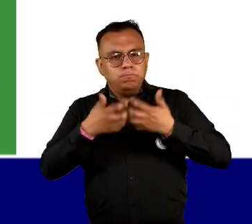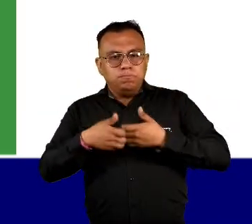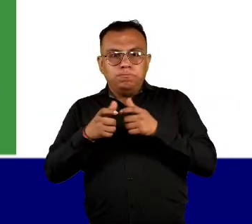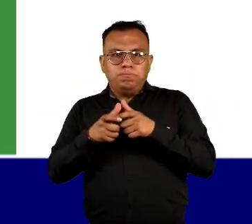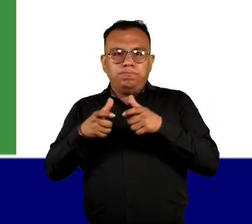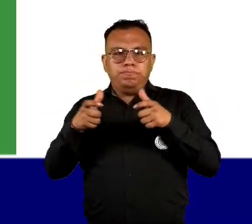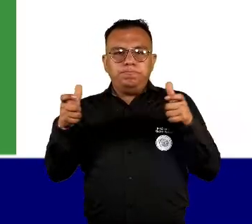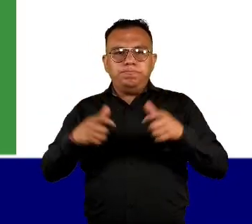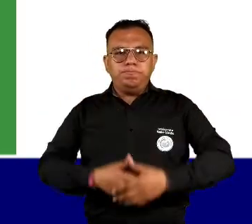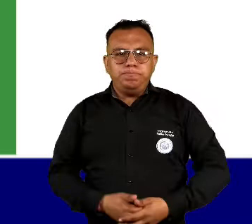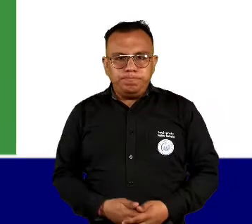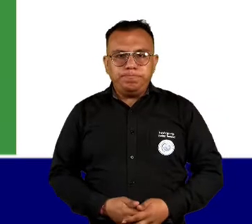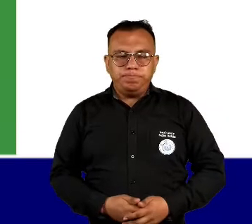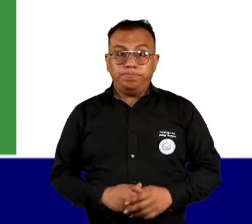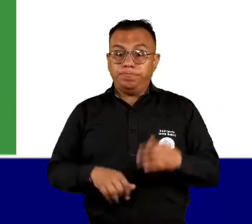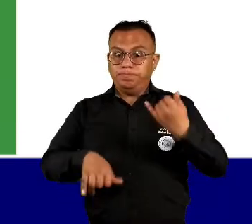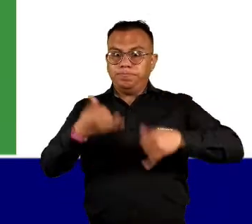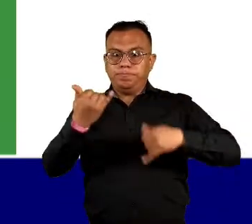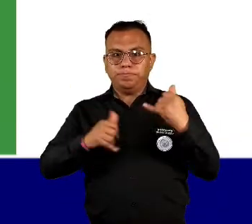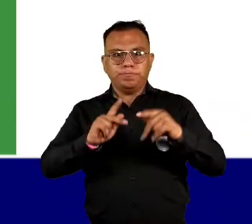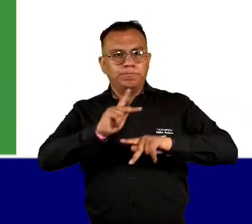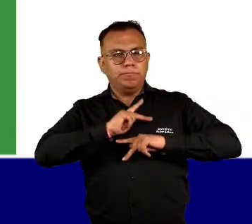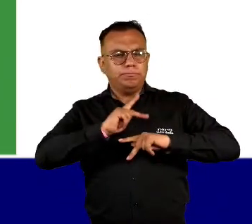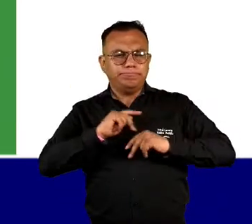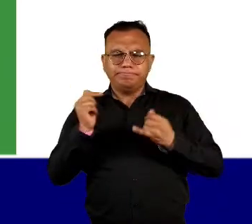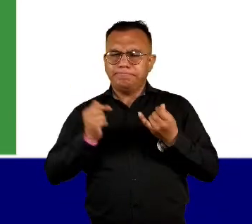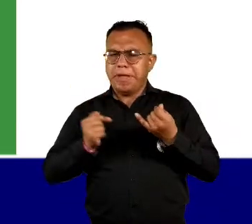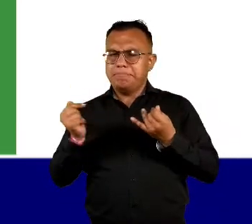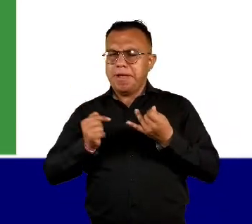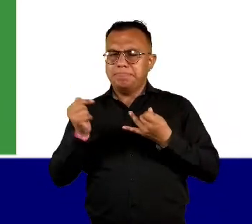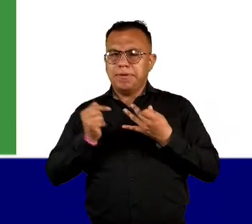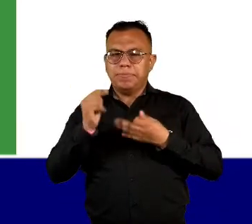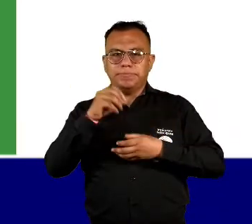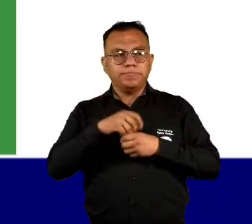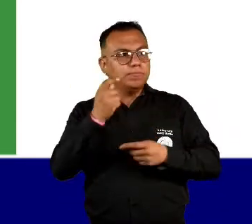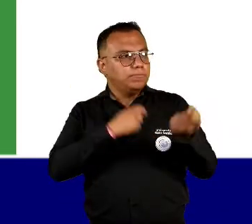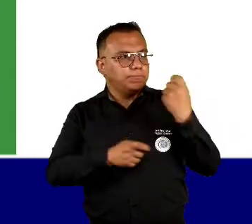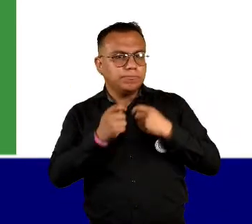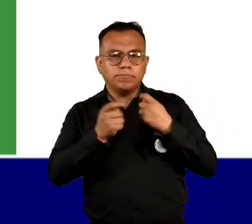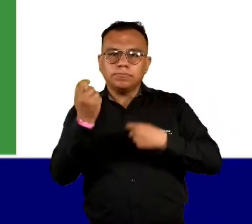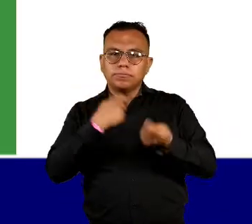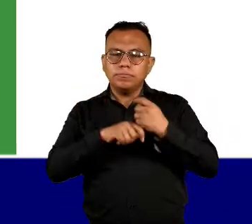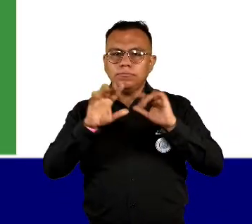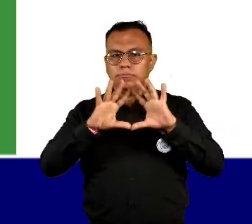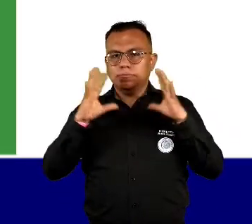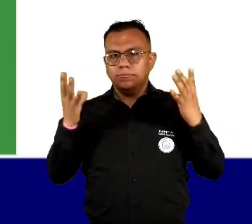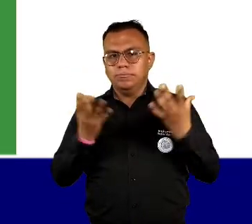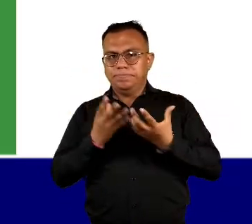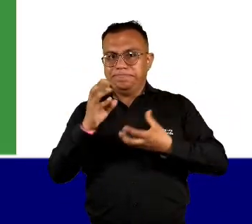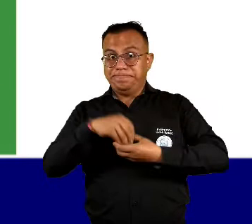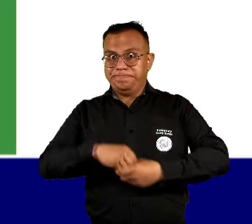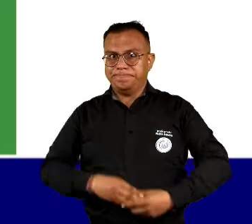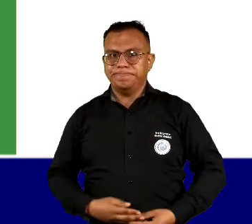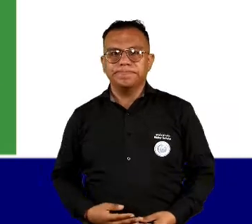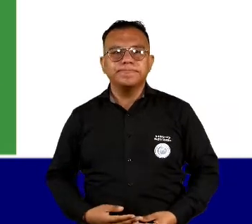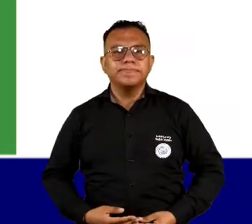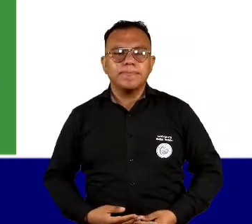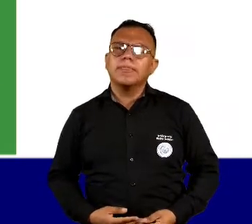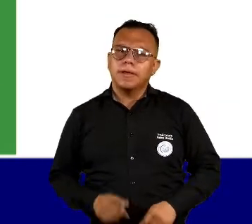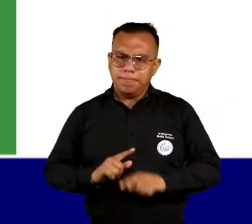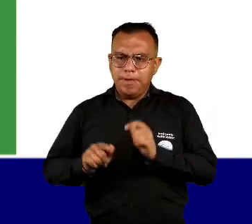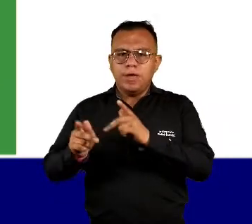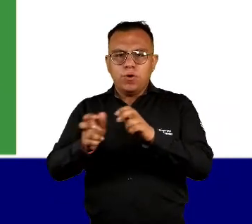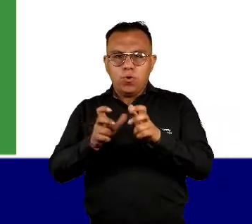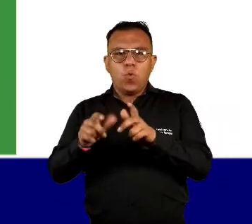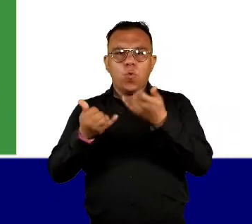que crecen y crecen con juegos propios Hay un montón de negocios alrededor de videojuegos pero siempre